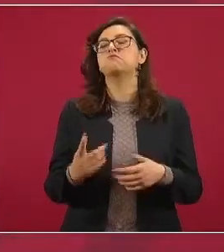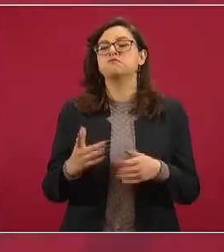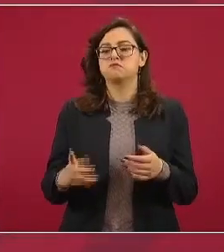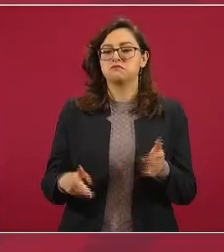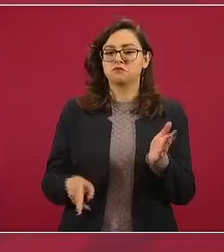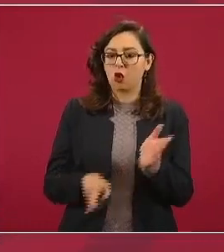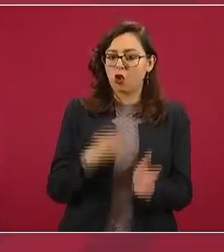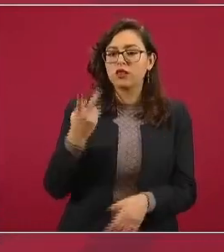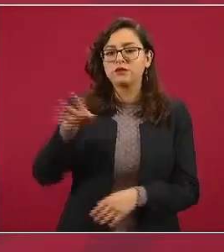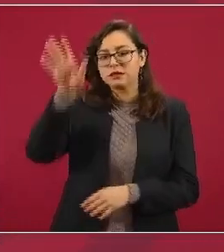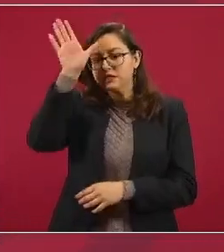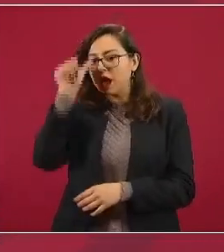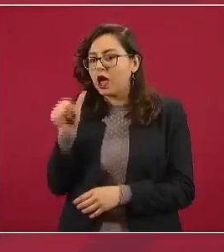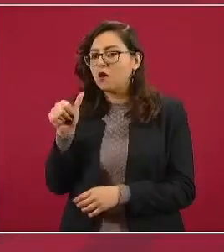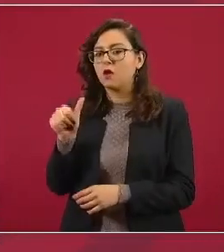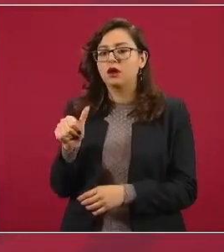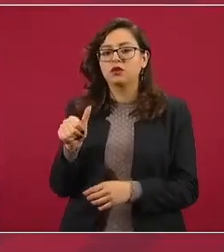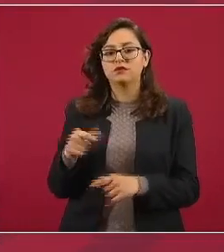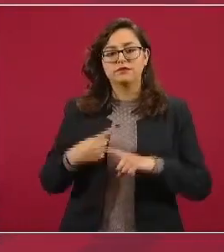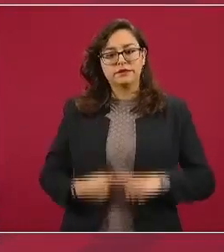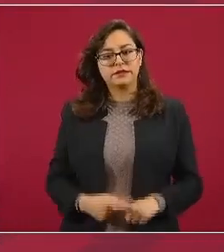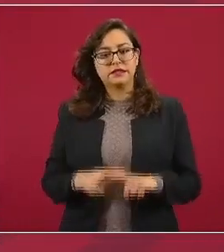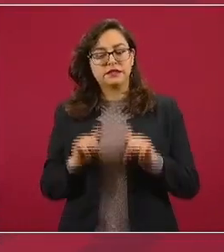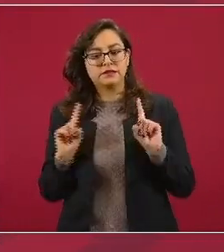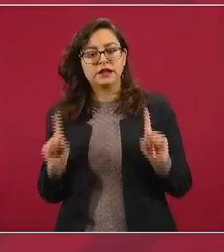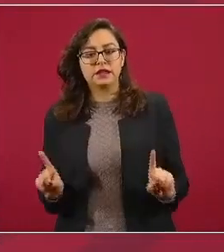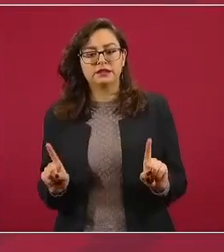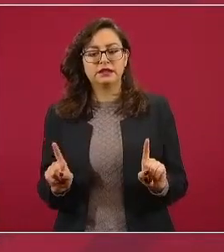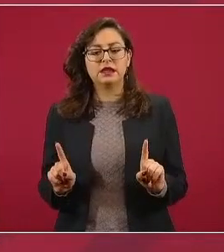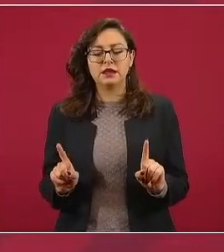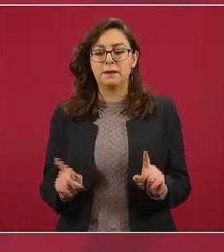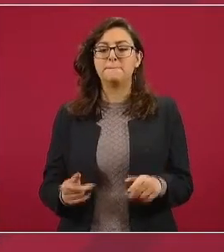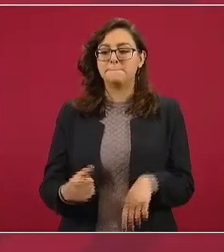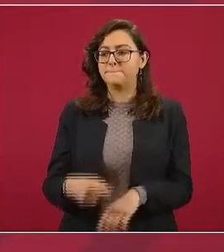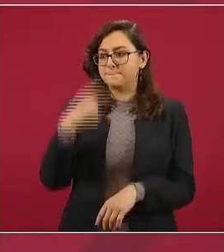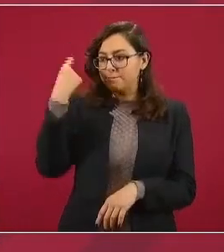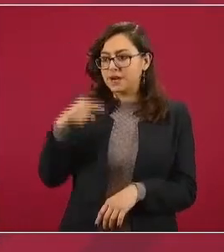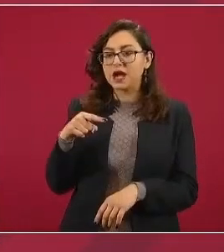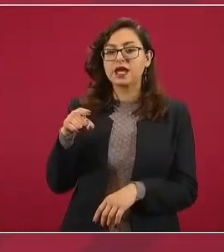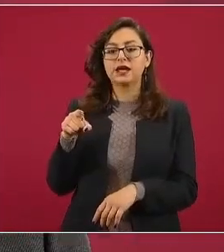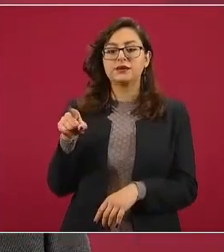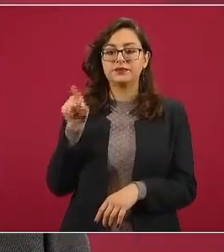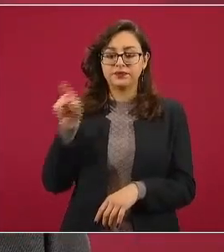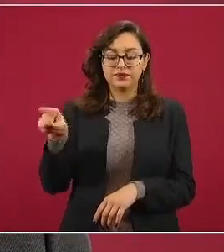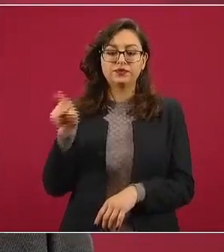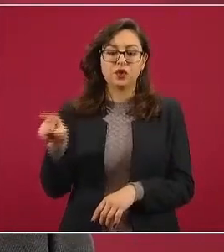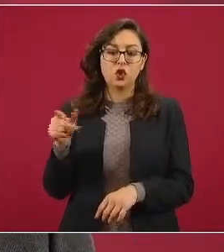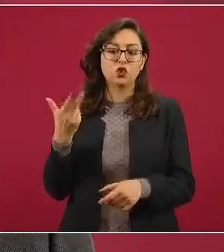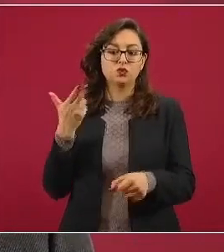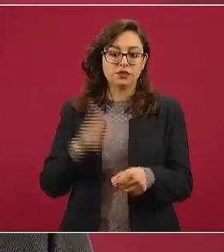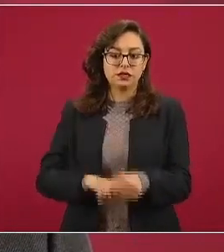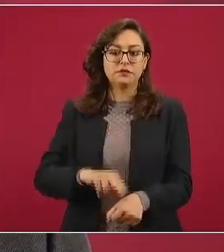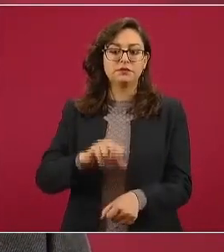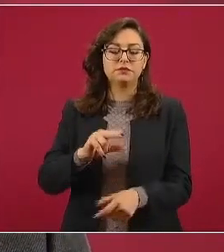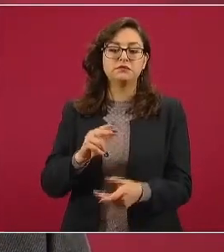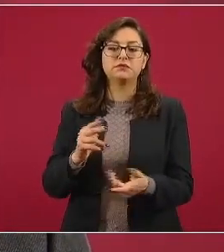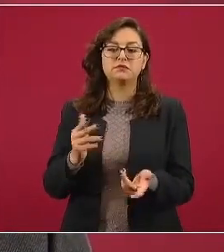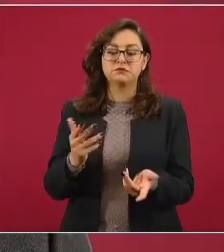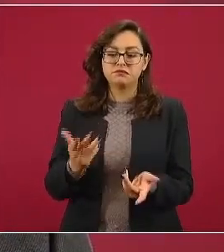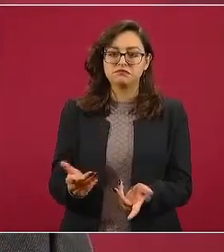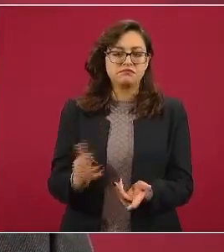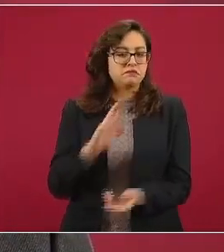que sean menos los hospitales públicos, pero los mejores,